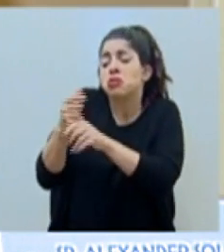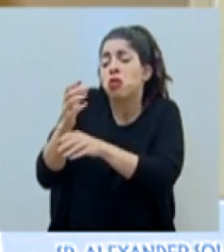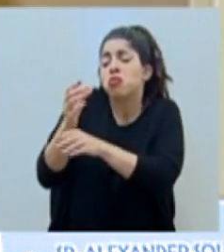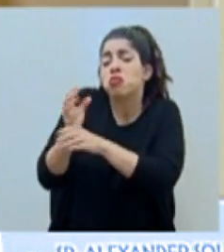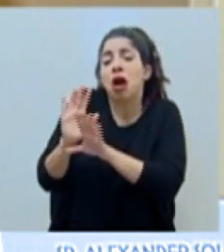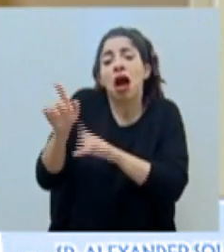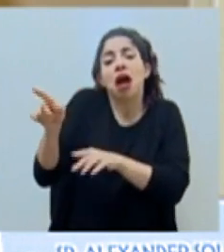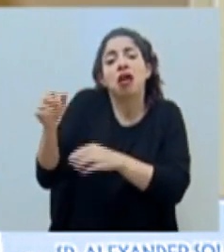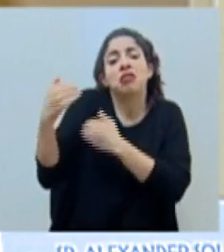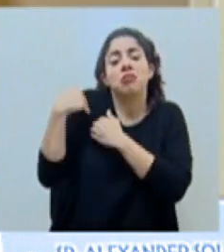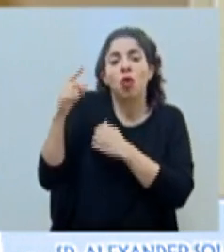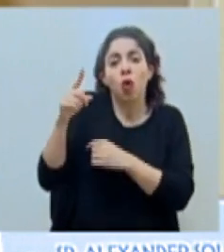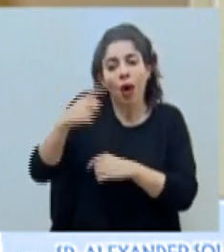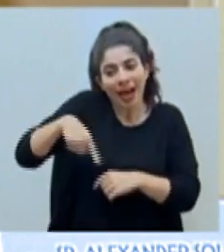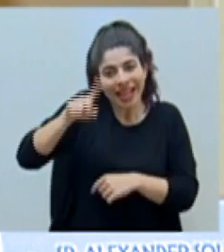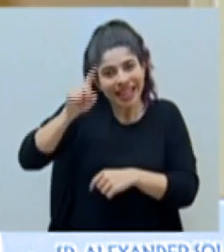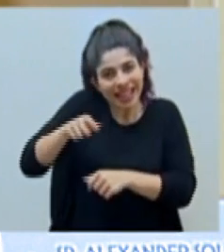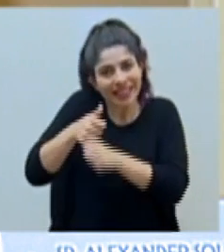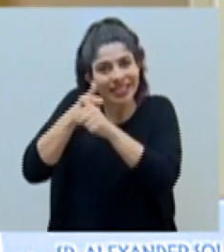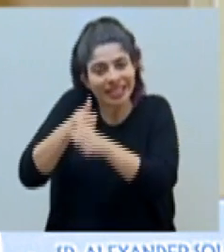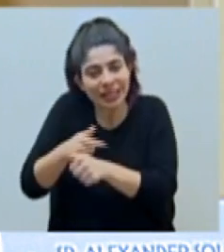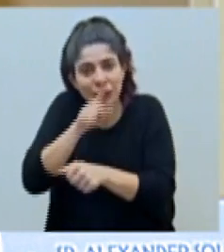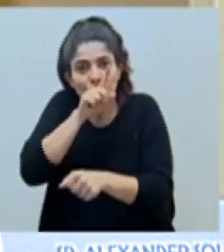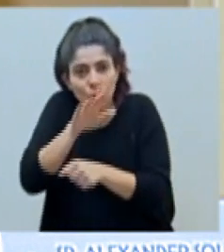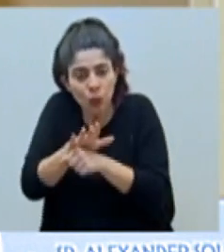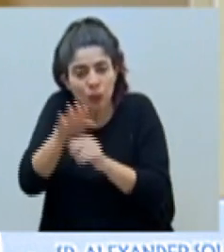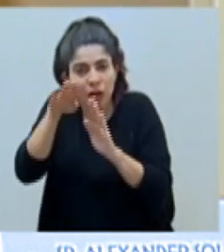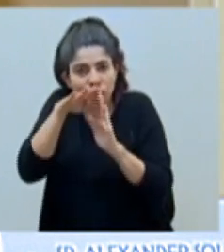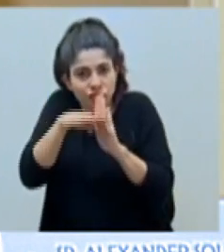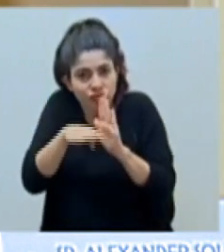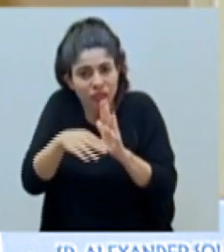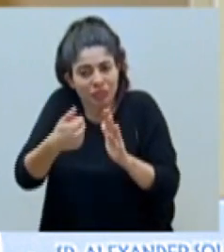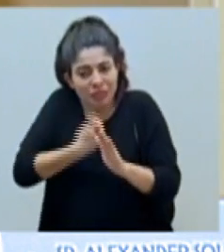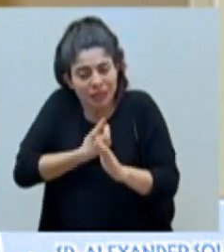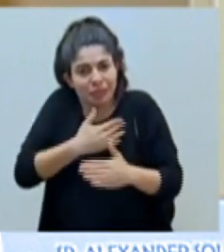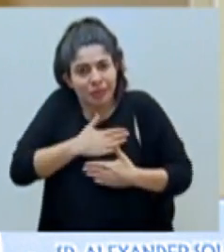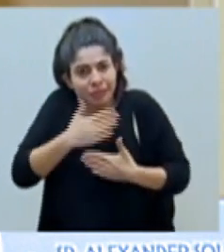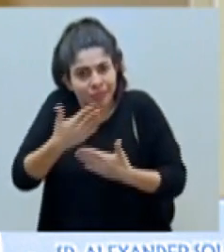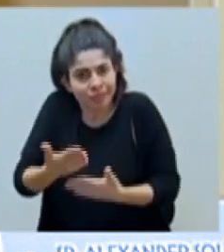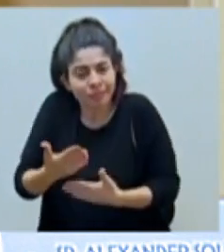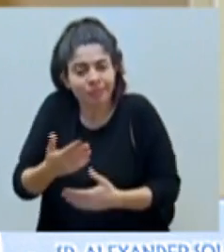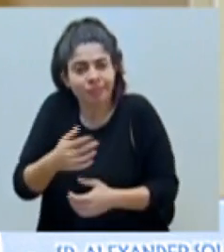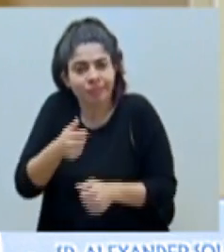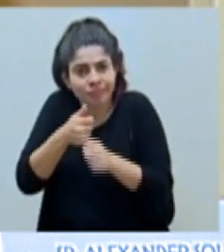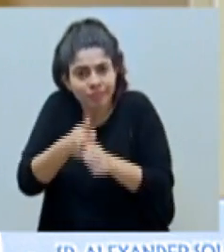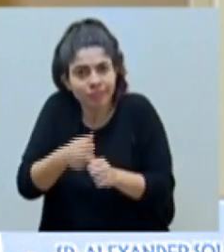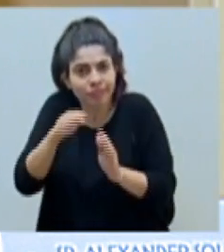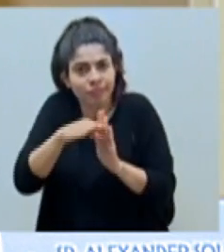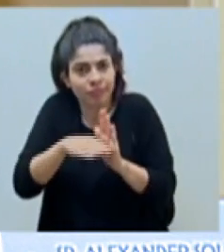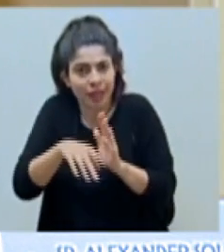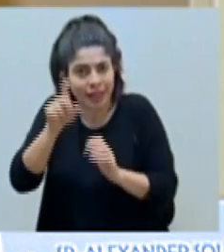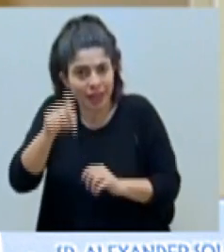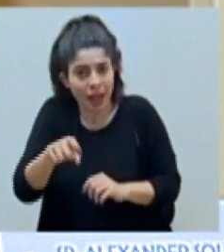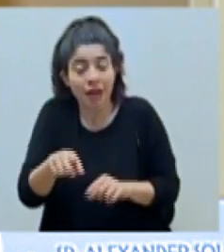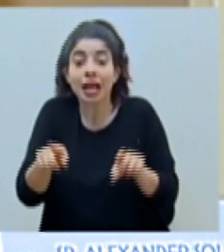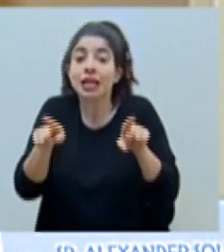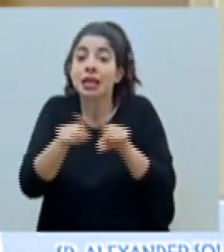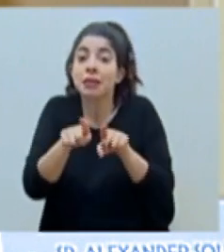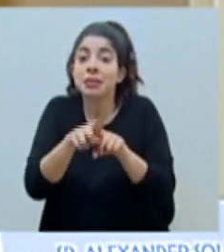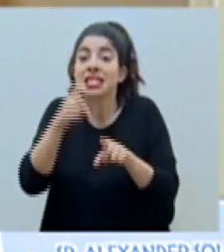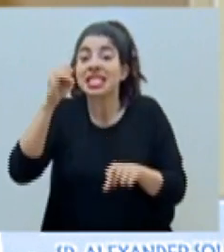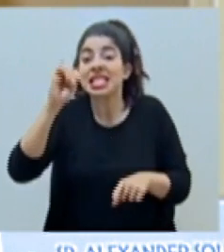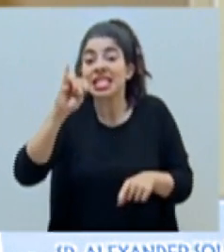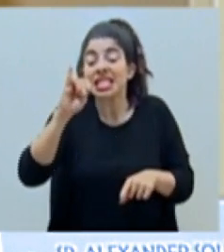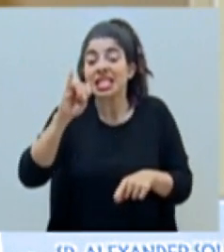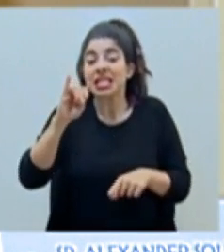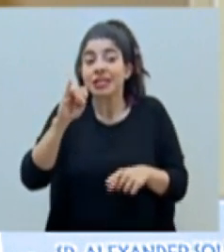que hay que cumplirlas. Tenemos que cumplirlas nosotros, tenemos que poner de nuestra parte, y también en caso de que tengamos